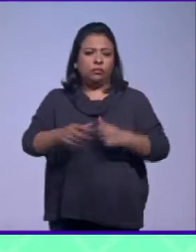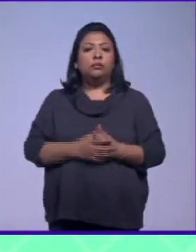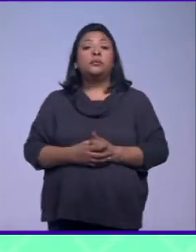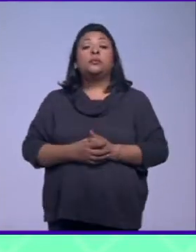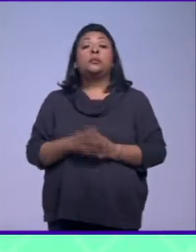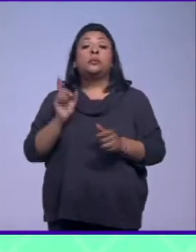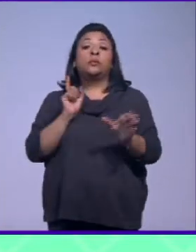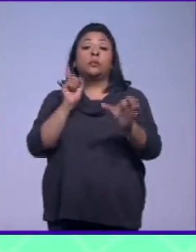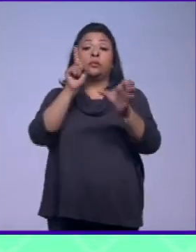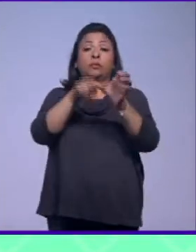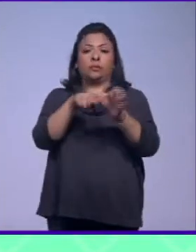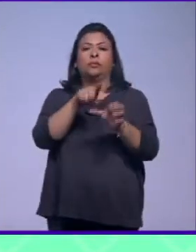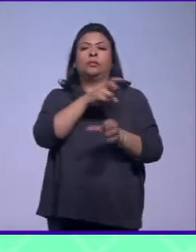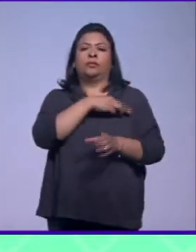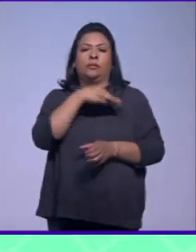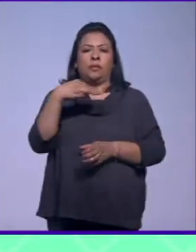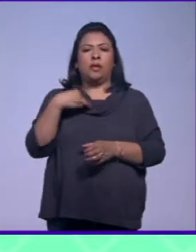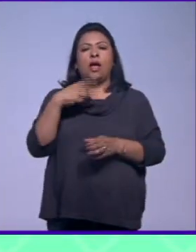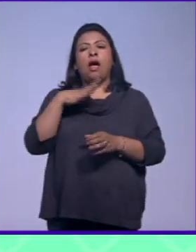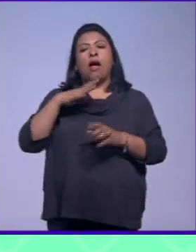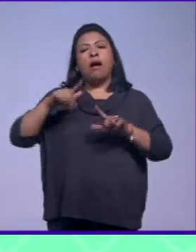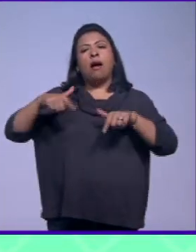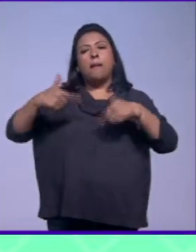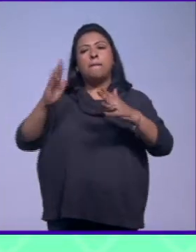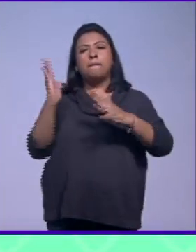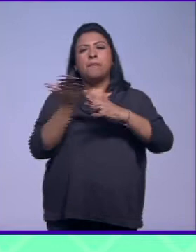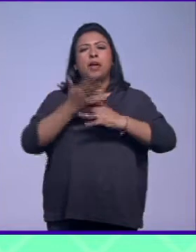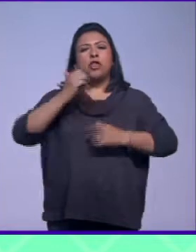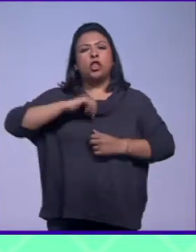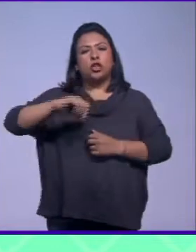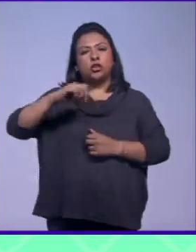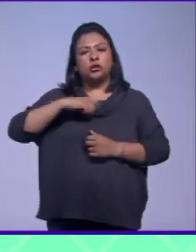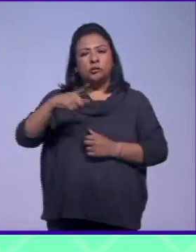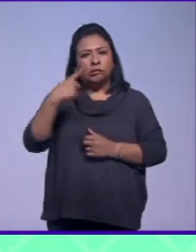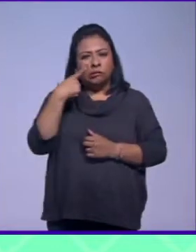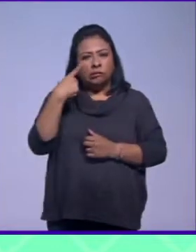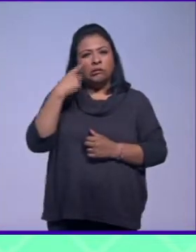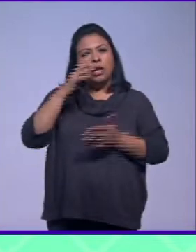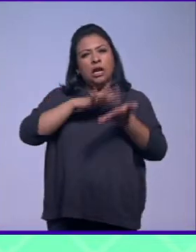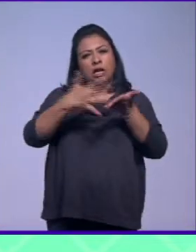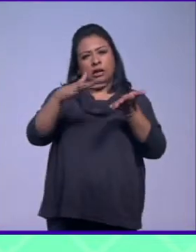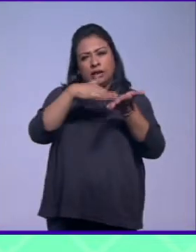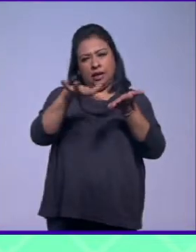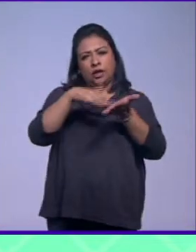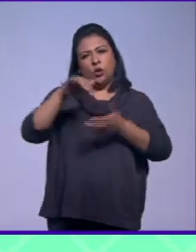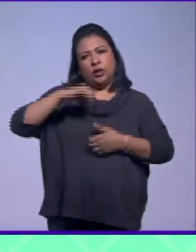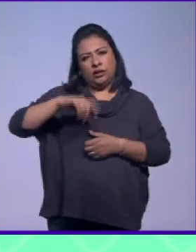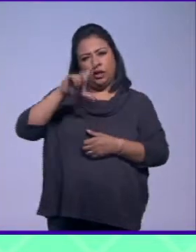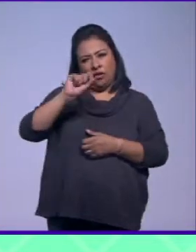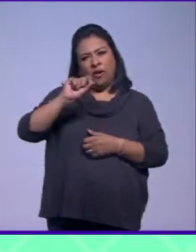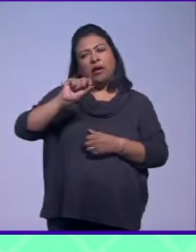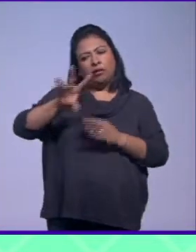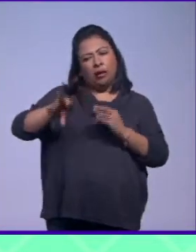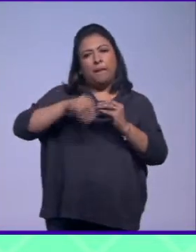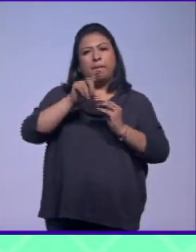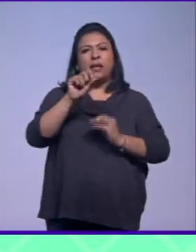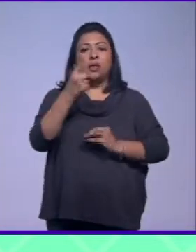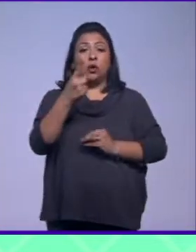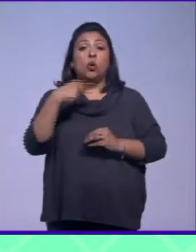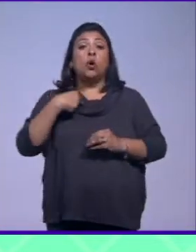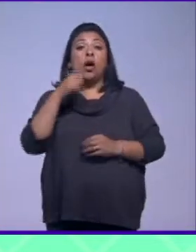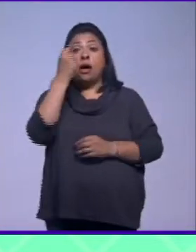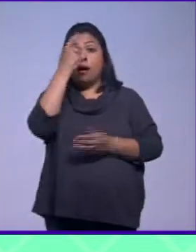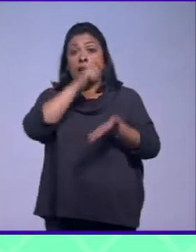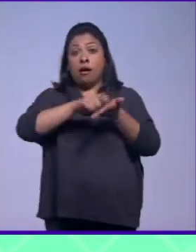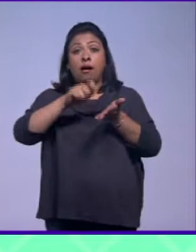miembro de la denominada generación del medio siglo referente de la literatura del siglo 20 y parte del 21 el autor nacido en puebla